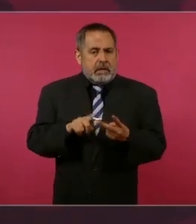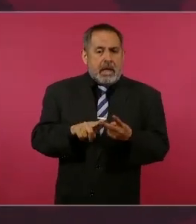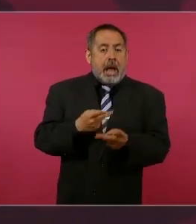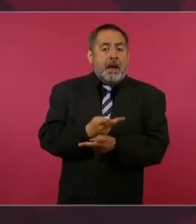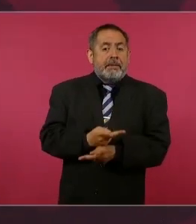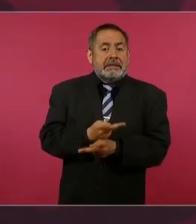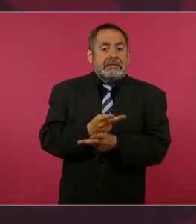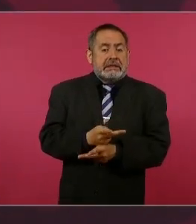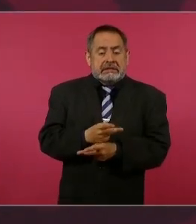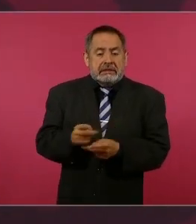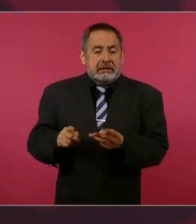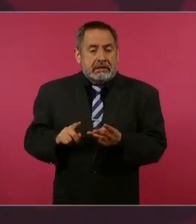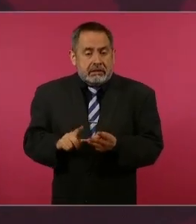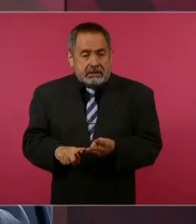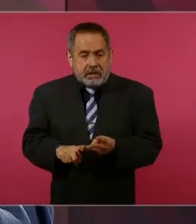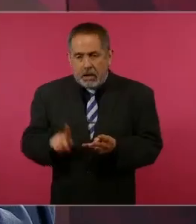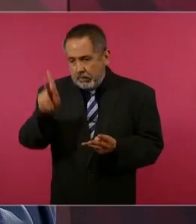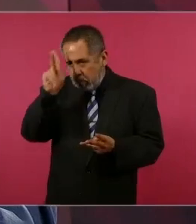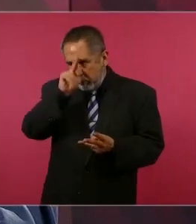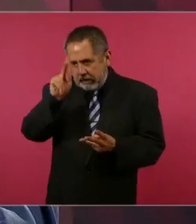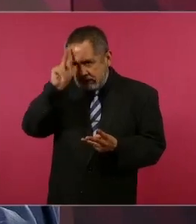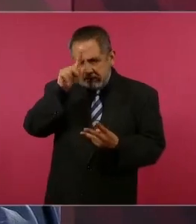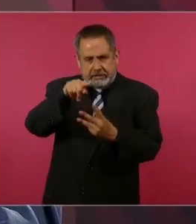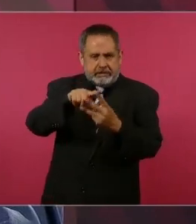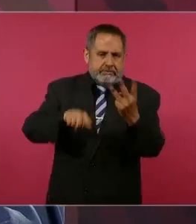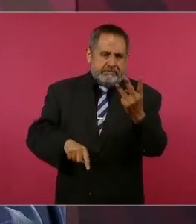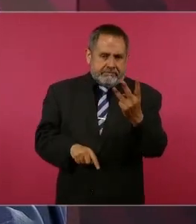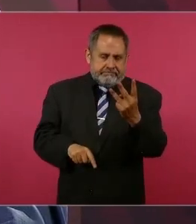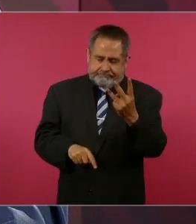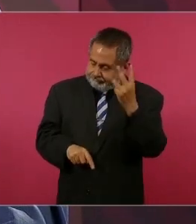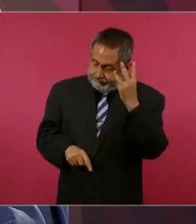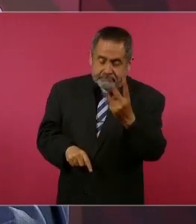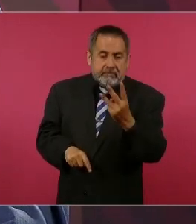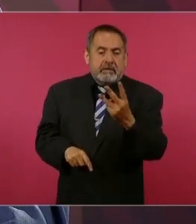paciencia y prudencia.